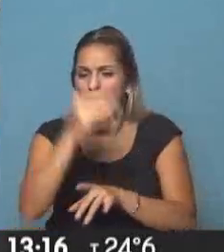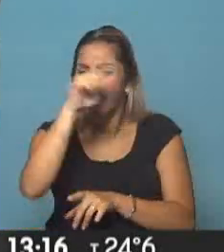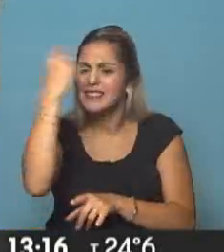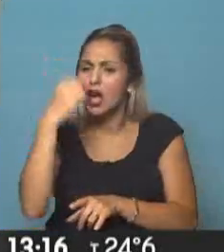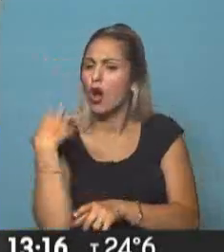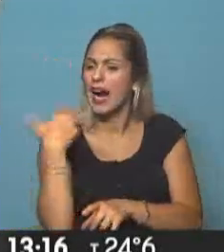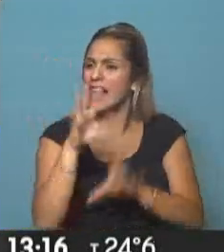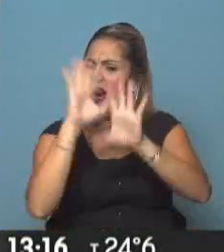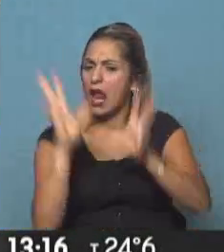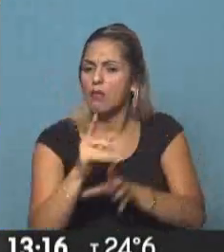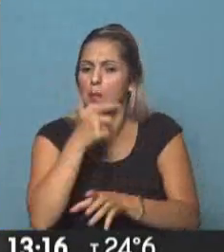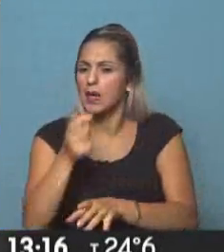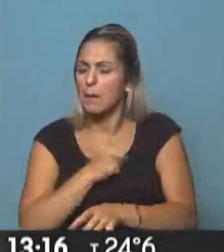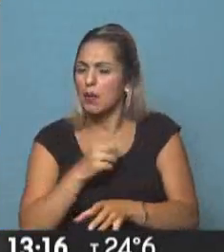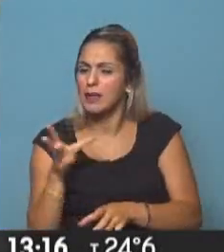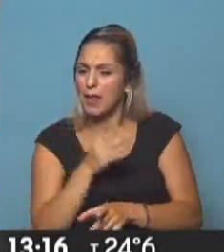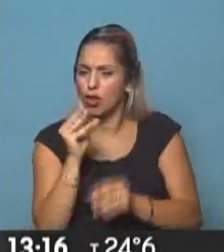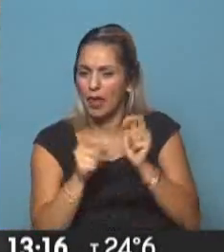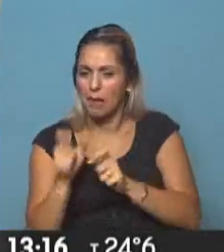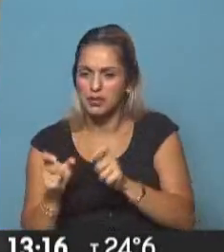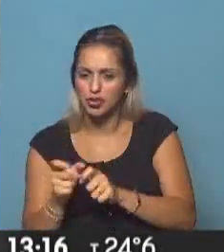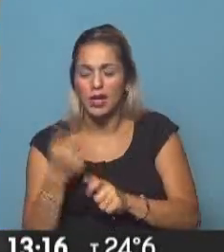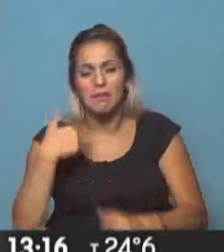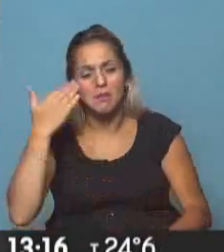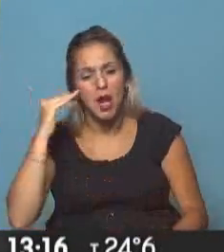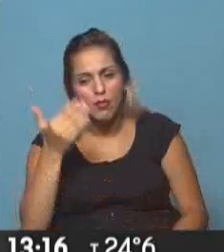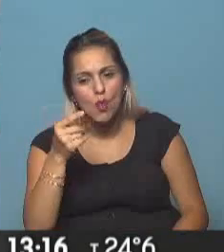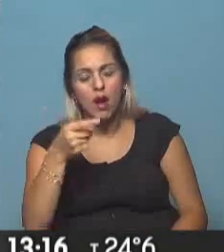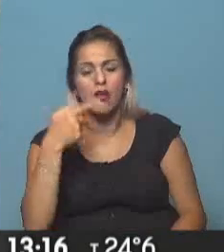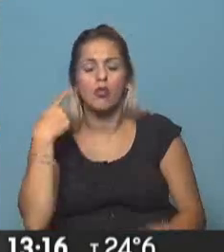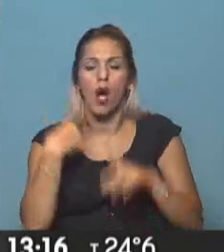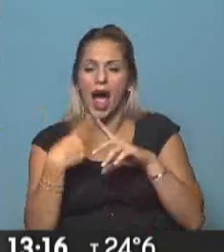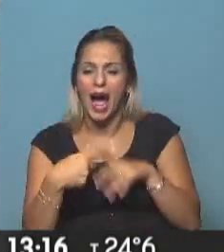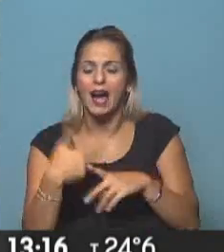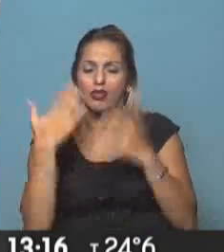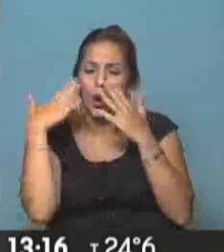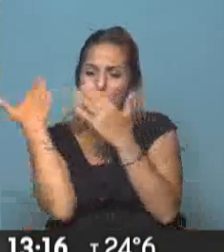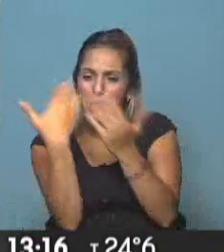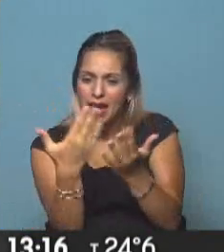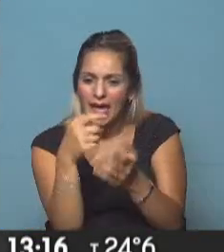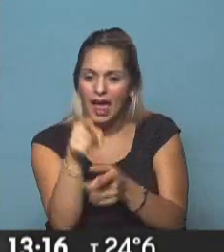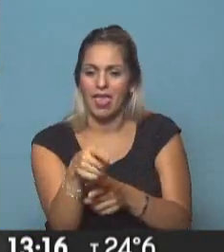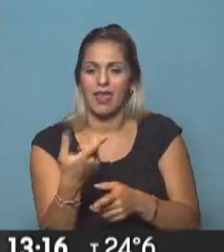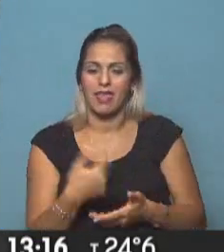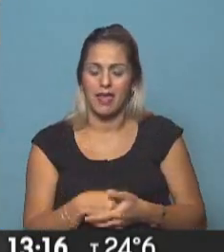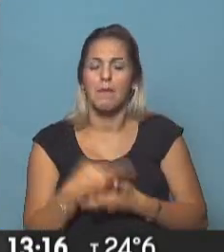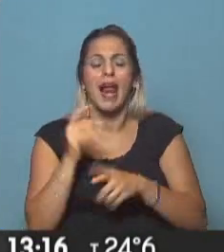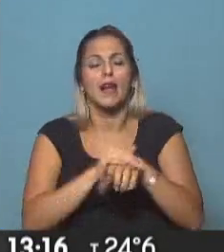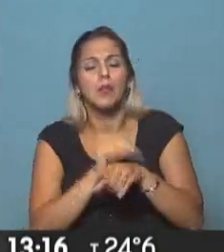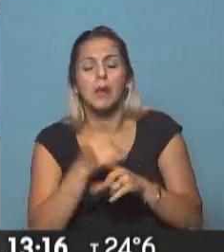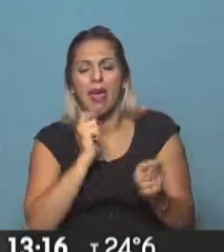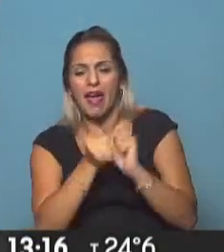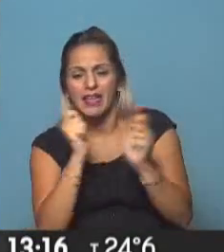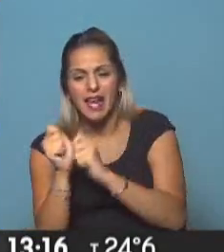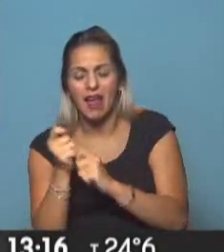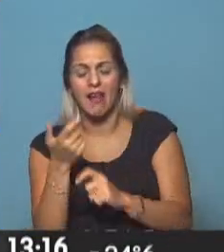a todos sus ciudadanos. Paralelamente al recuerdo, a los actos y homenajes, la causa para dirimir responsabilidades